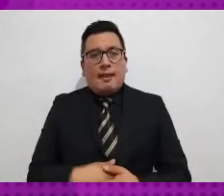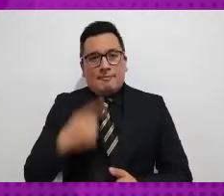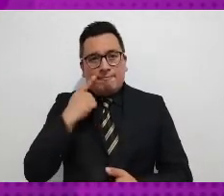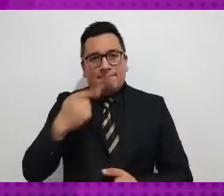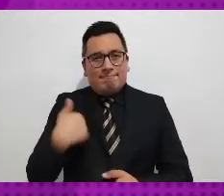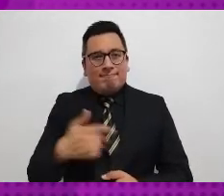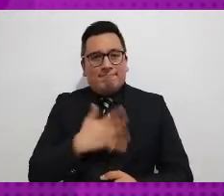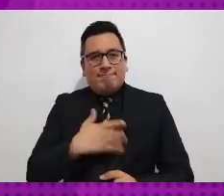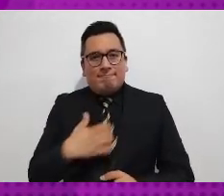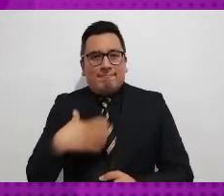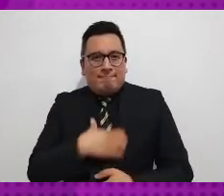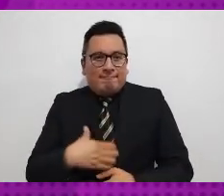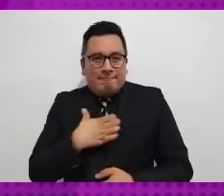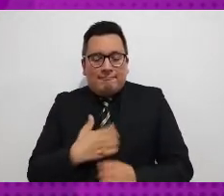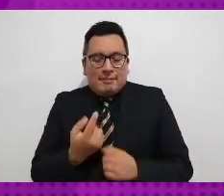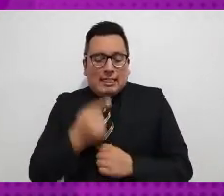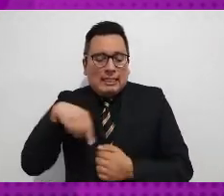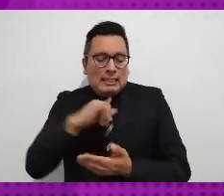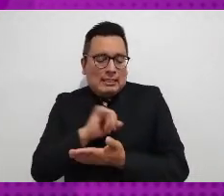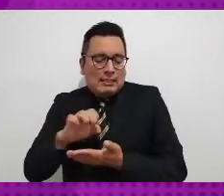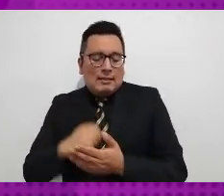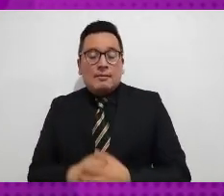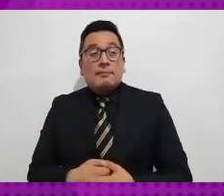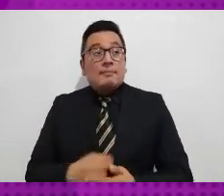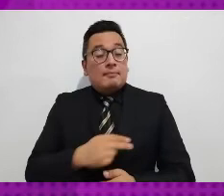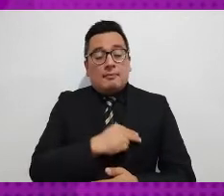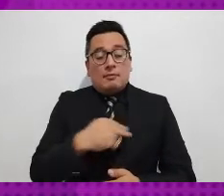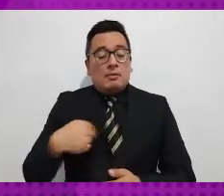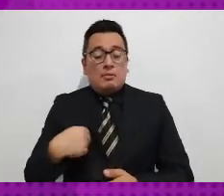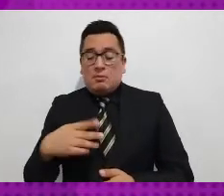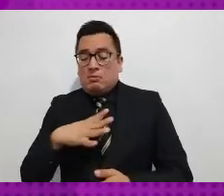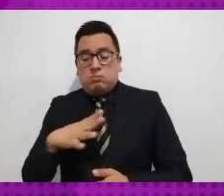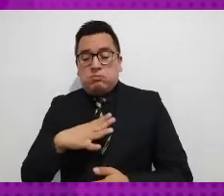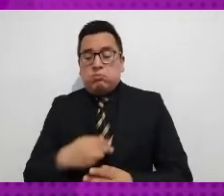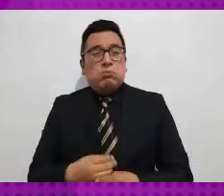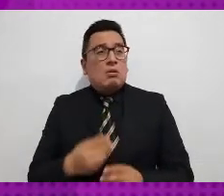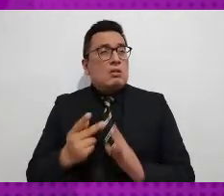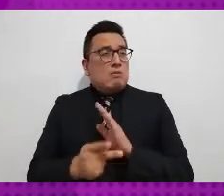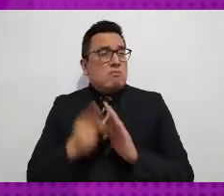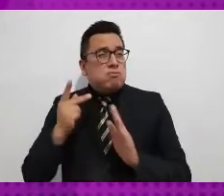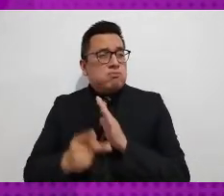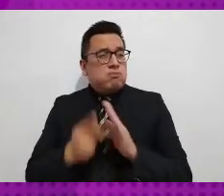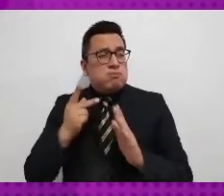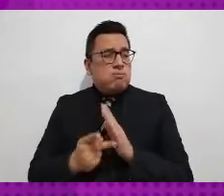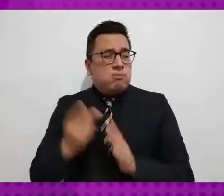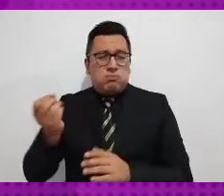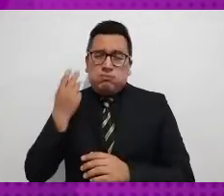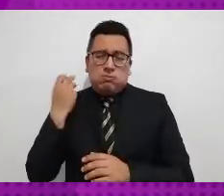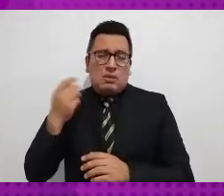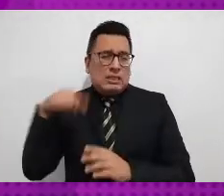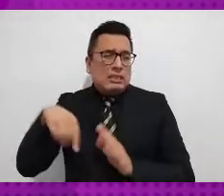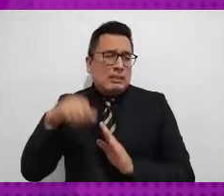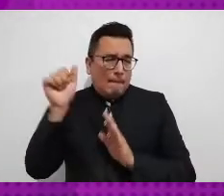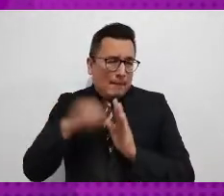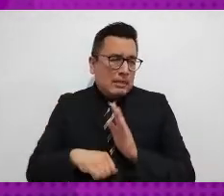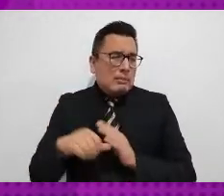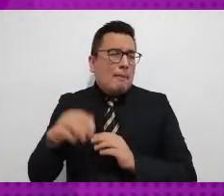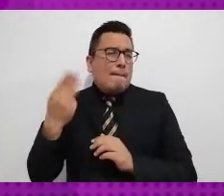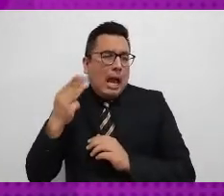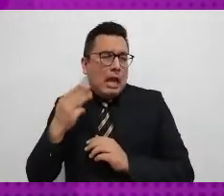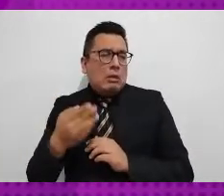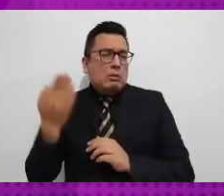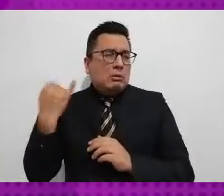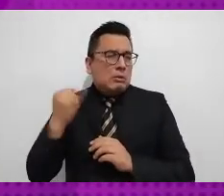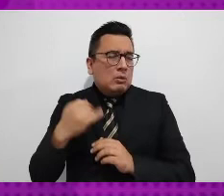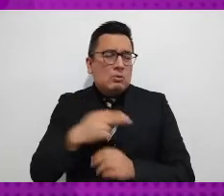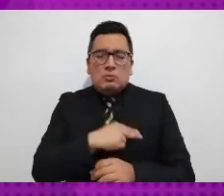que ha sucedido en todo este instituto. La verdad es que tenemos muchísimos eventos que hemos tenido durante todo el mes pasado y este mes. Empezamos el 17 de